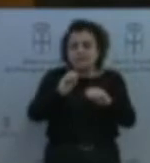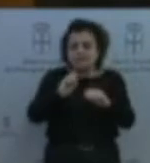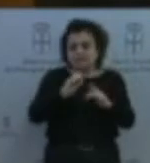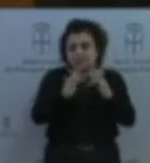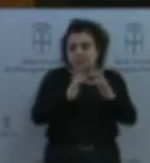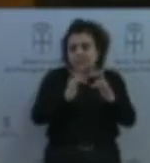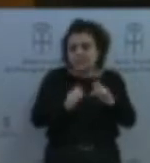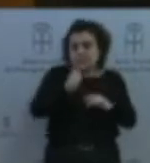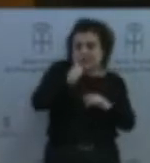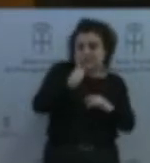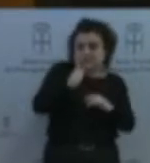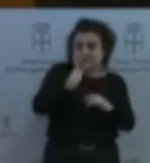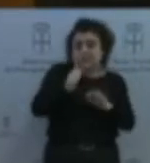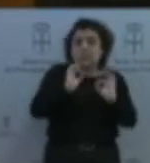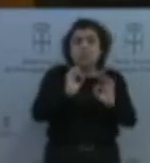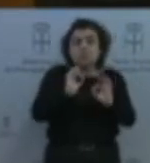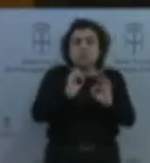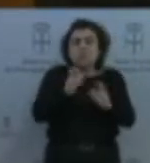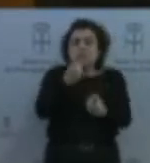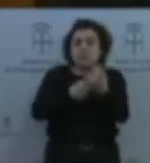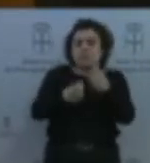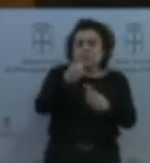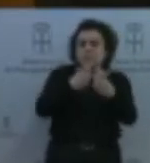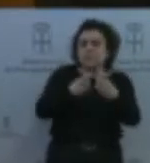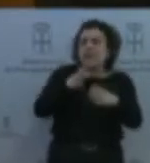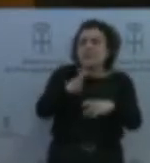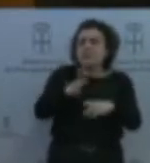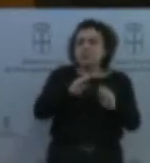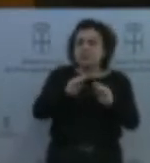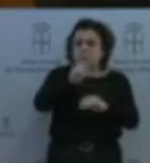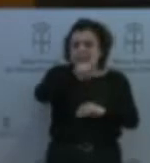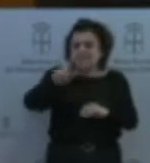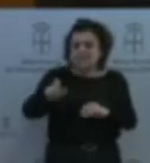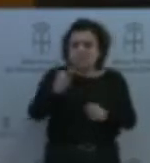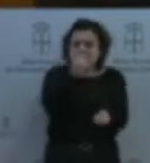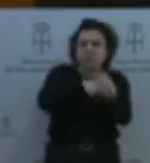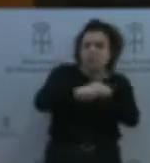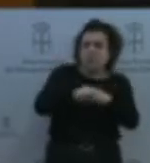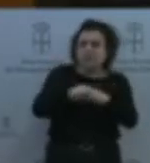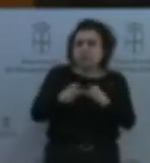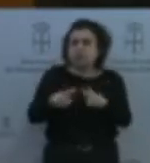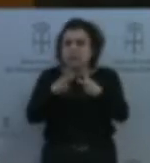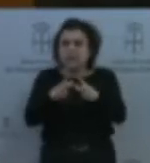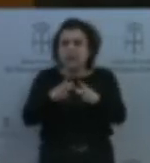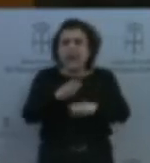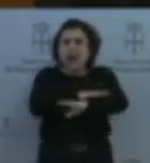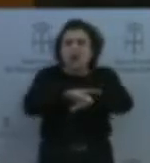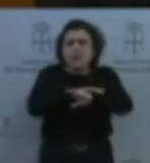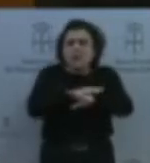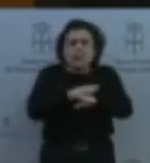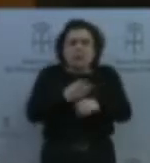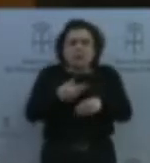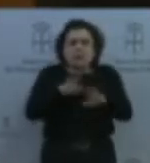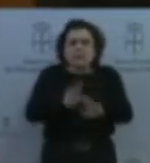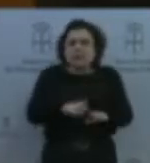progresiva, muchos de los sus derechos económicos y sociales. Los estados cedían, a poco, lo público a la gestión privada y las condiciones de